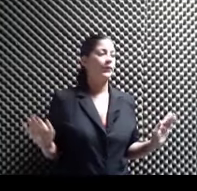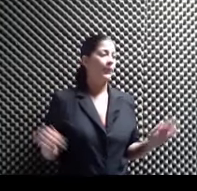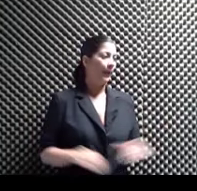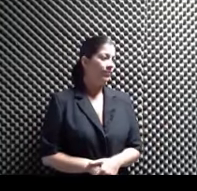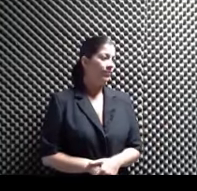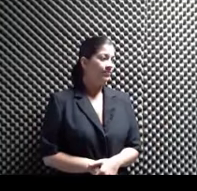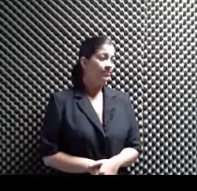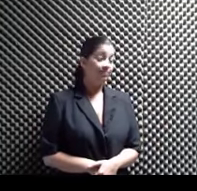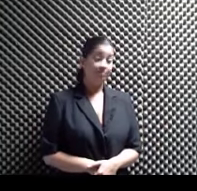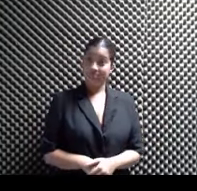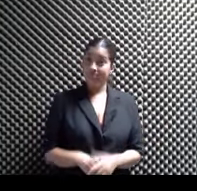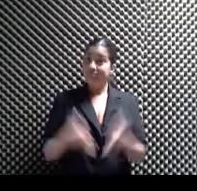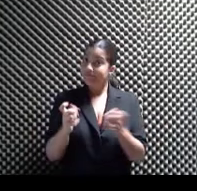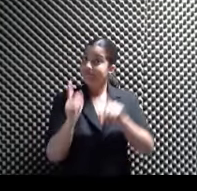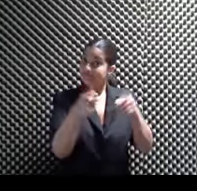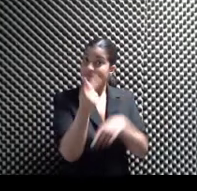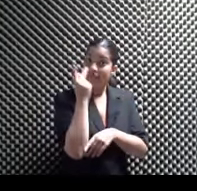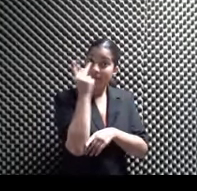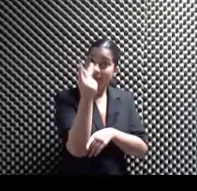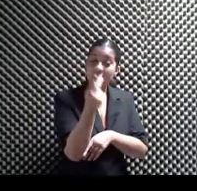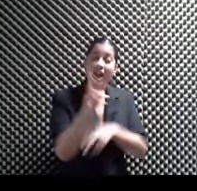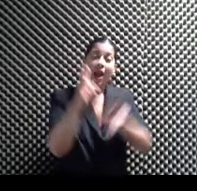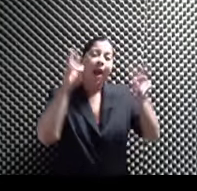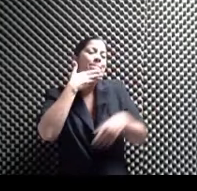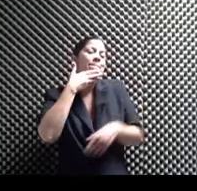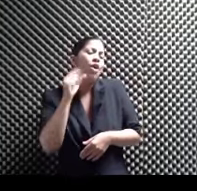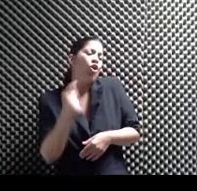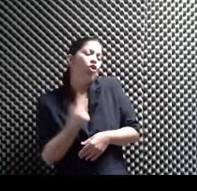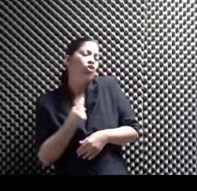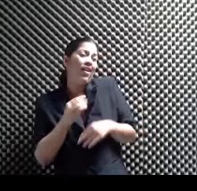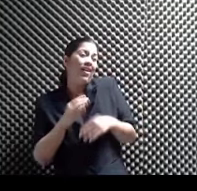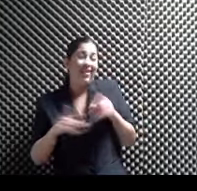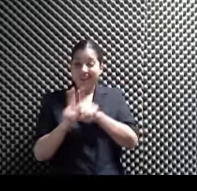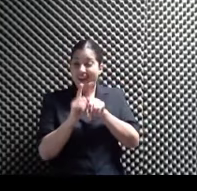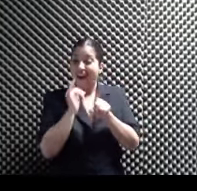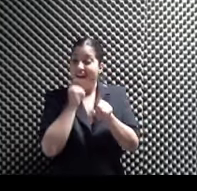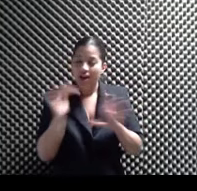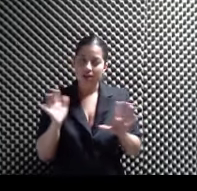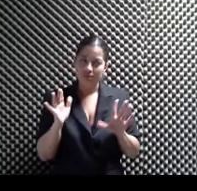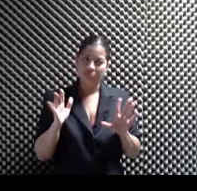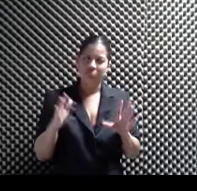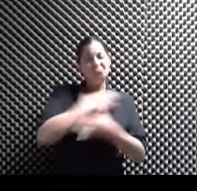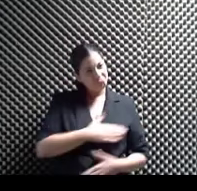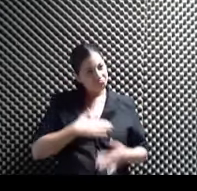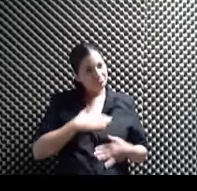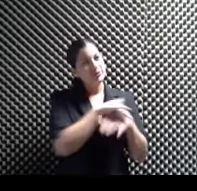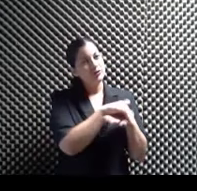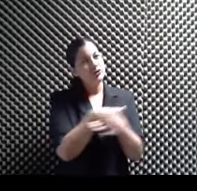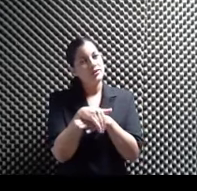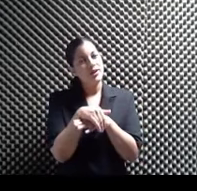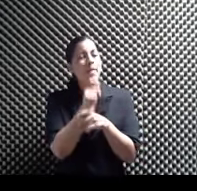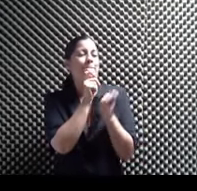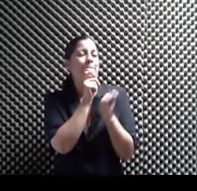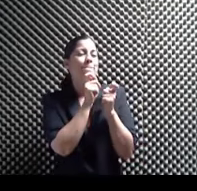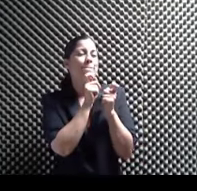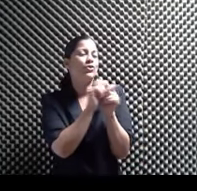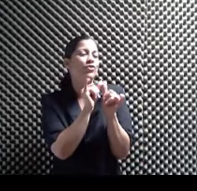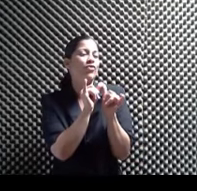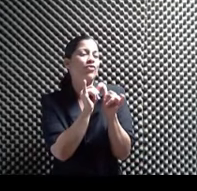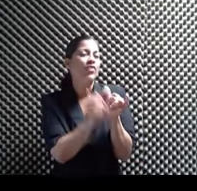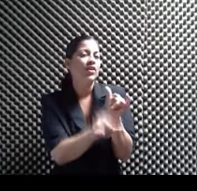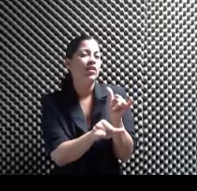queremos ir a ver Mejor sola Que mal acompañada Y disfrutarnos Una noche chévere Allí en Punto Fijo En Bellas Artes